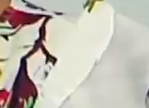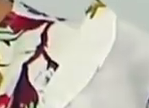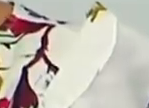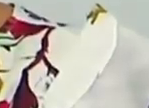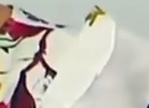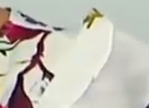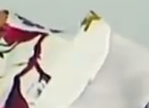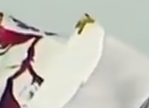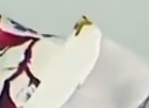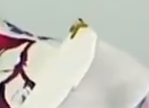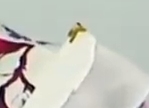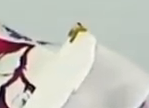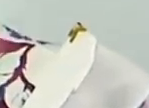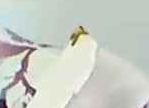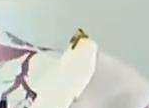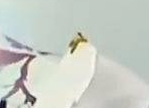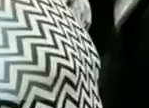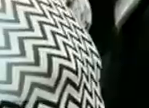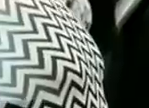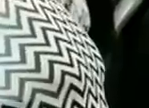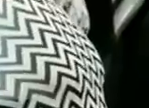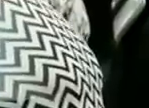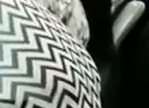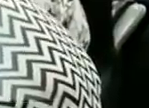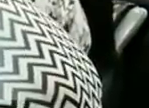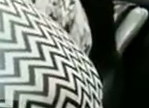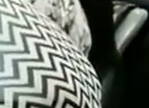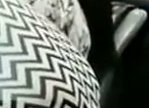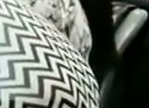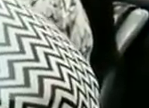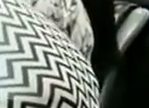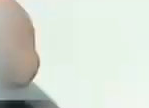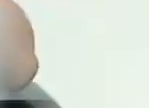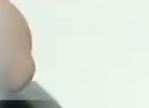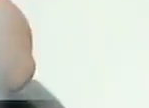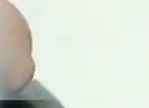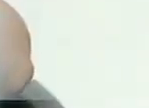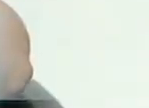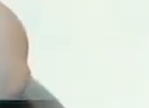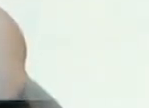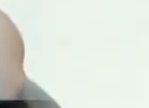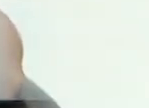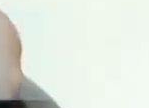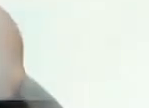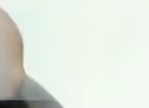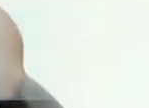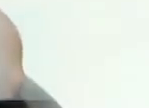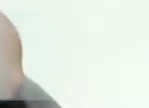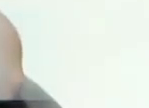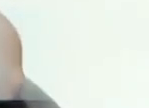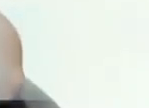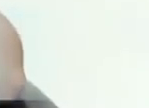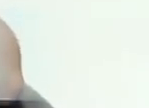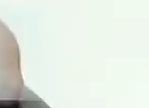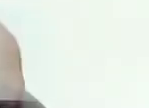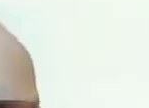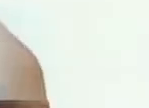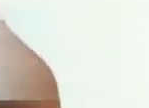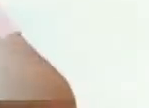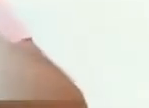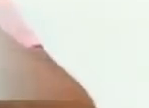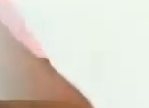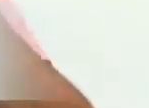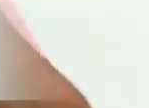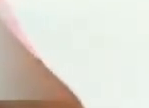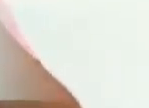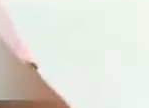importante recalcar que si no hay síntomas, no se requiere el uso de cubrebocas, ya que no hay evidencia sobre su eficacia para proteger a las personas